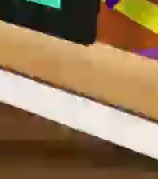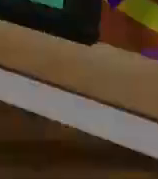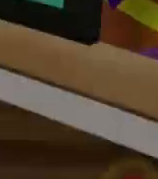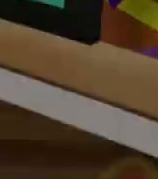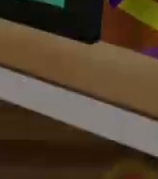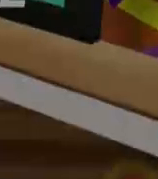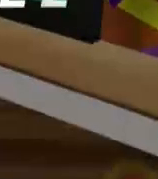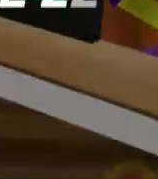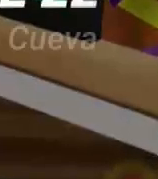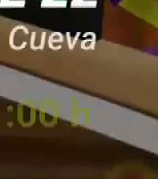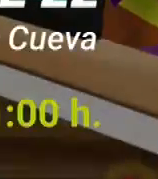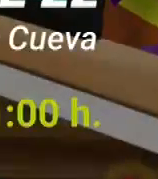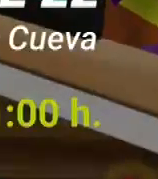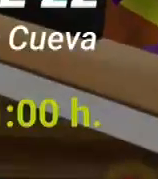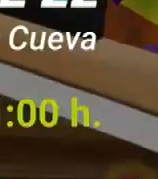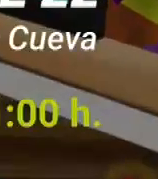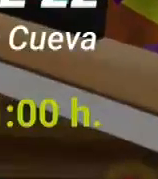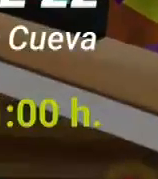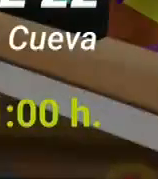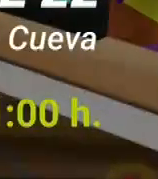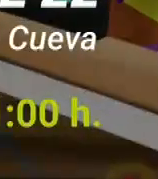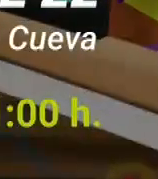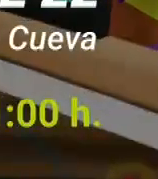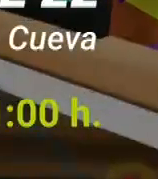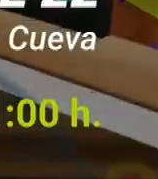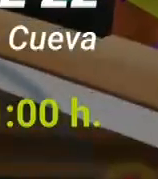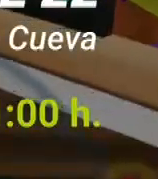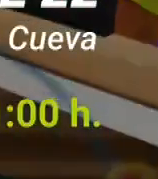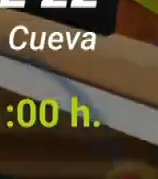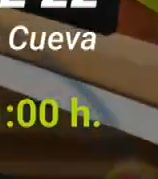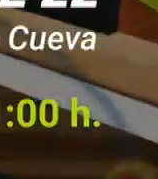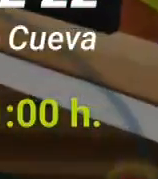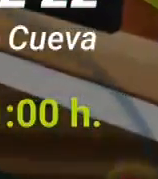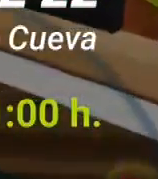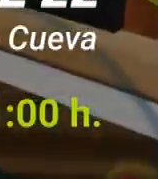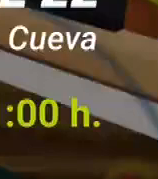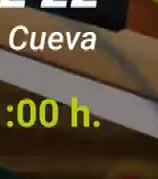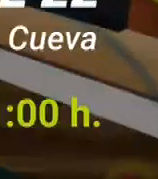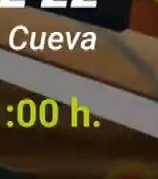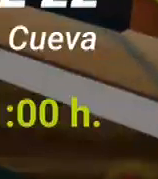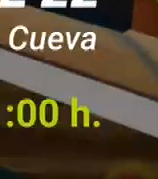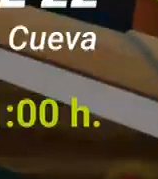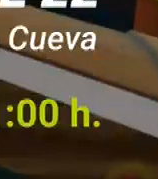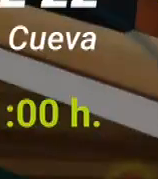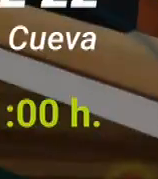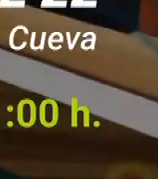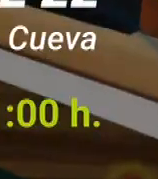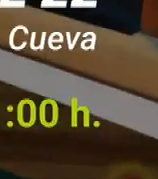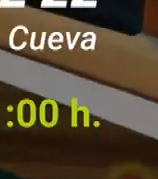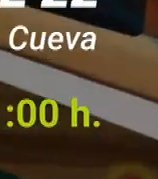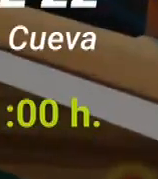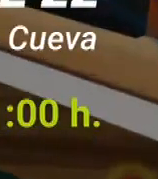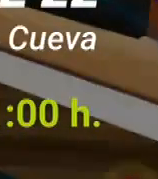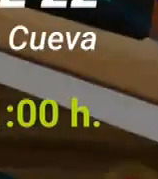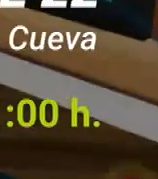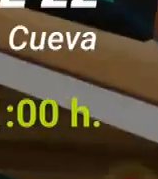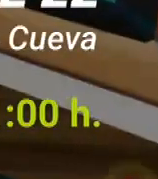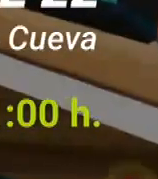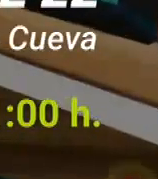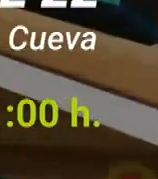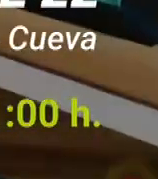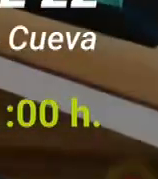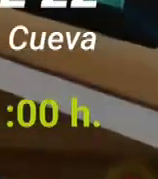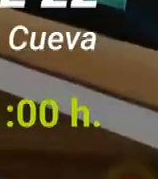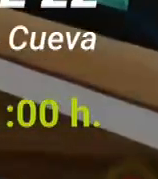México. Hoy es Viernes Santo y tenemos en exclusiva al vicepresidente del comité organizador de la Semana Santa en Iztapalapa,